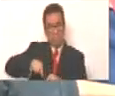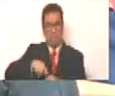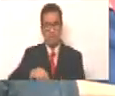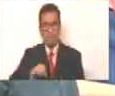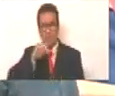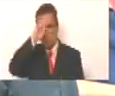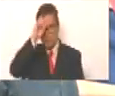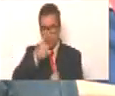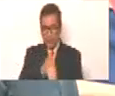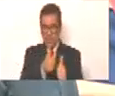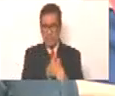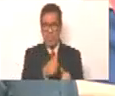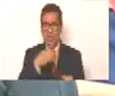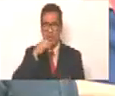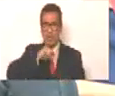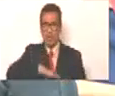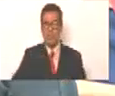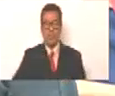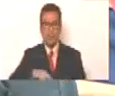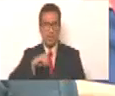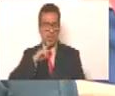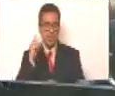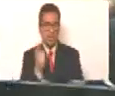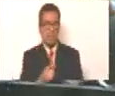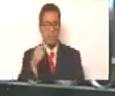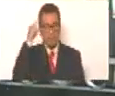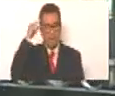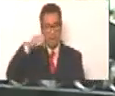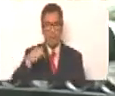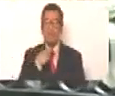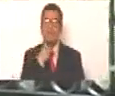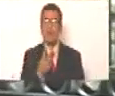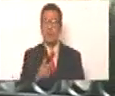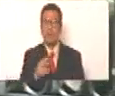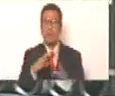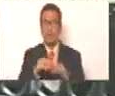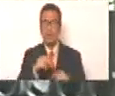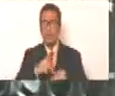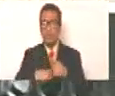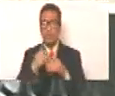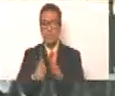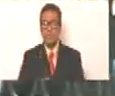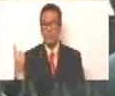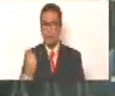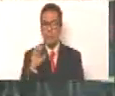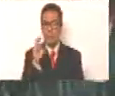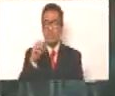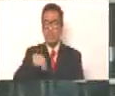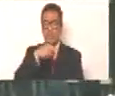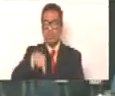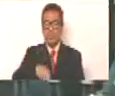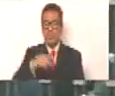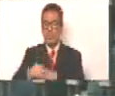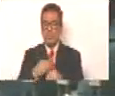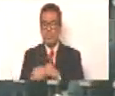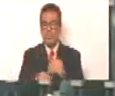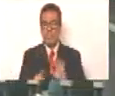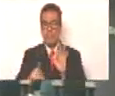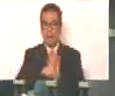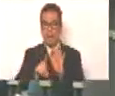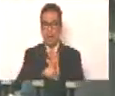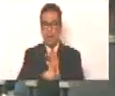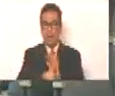que históricamente fue criminalizado, que hoy la voz de todos esos productores llegue acá a la Asamblea Nacional y se convierta en ley de la República